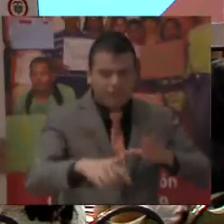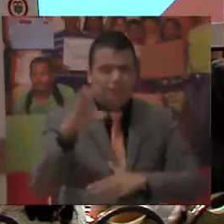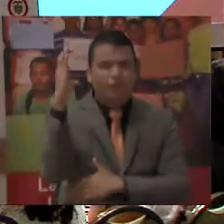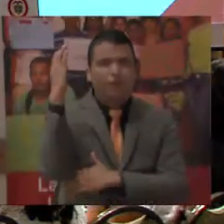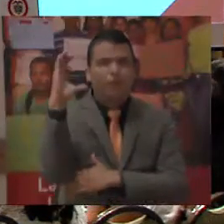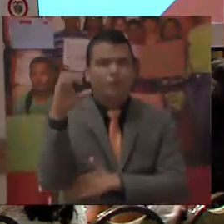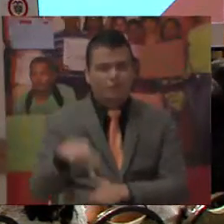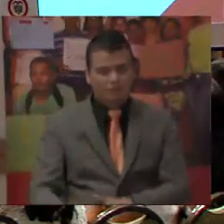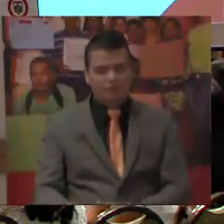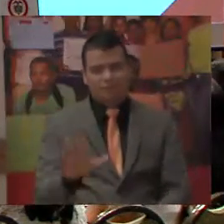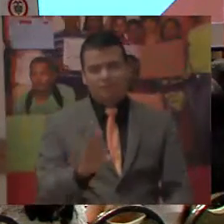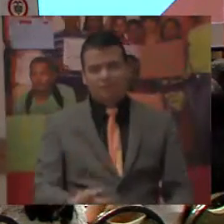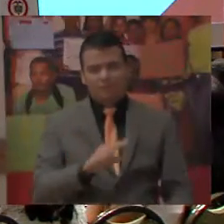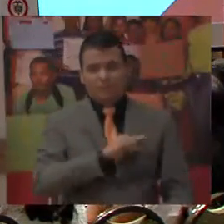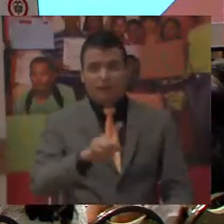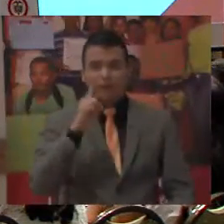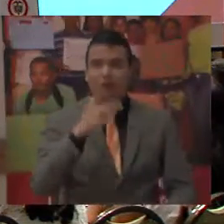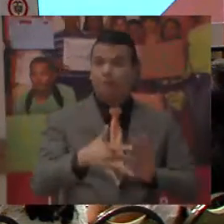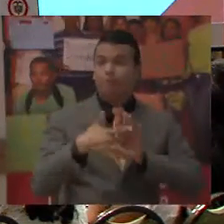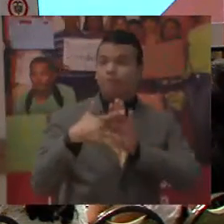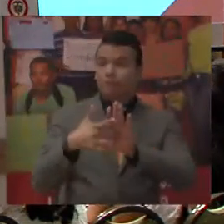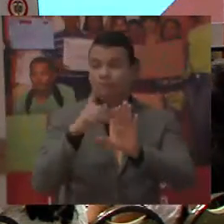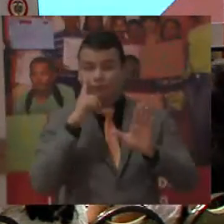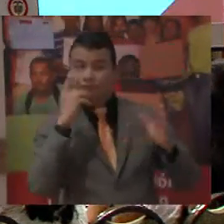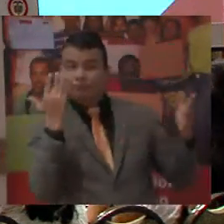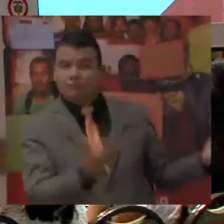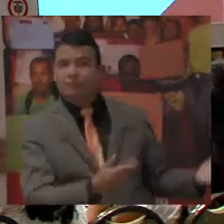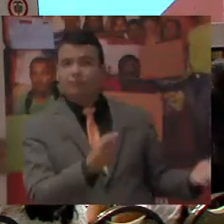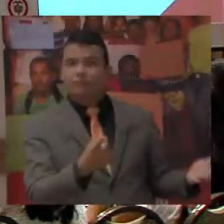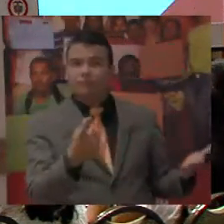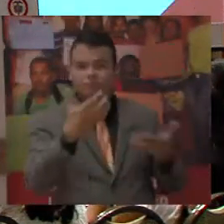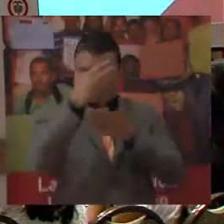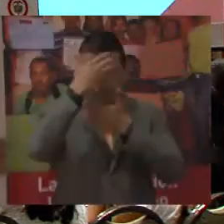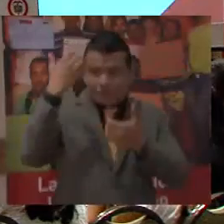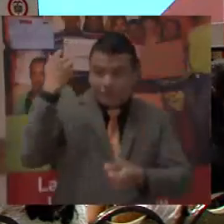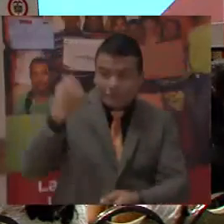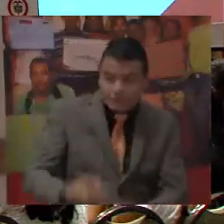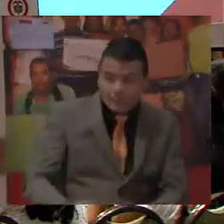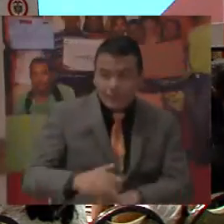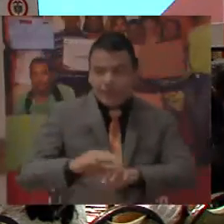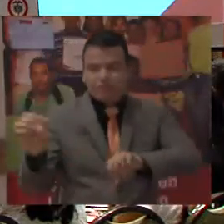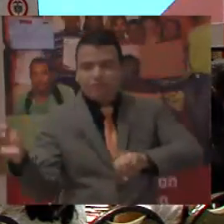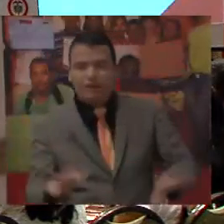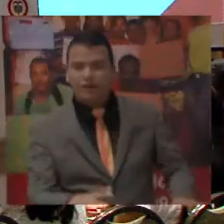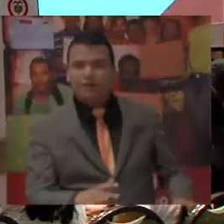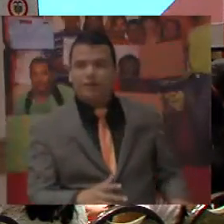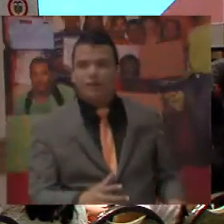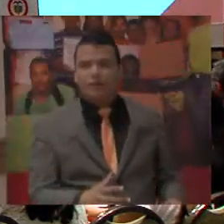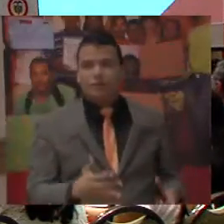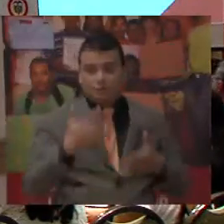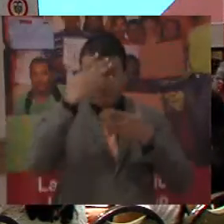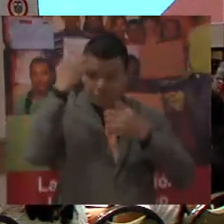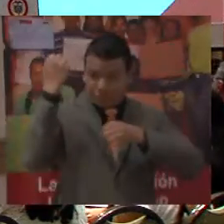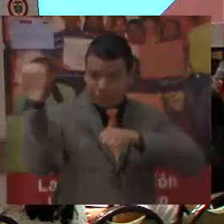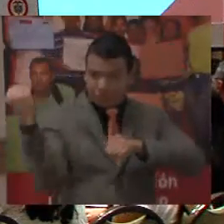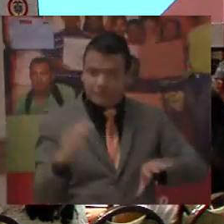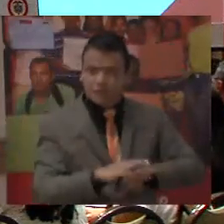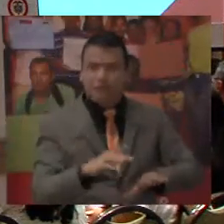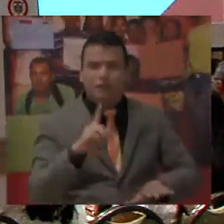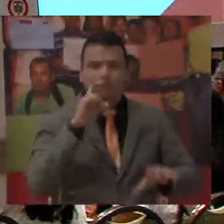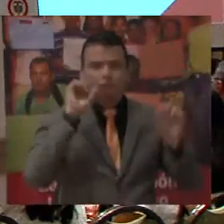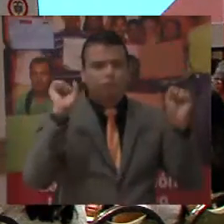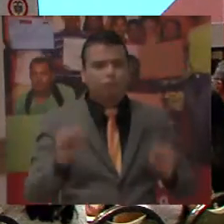y queremos ser el departamento modelo en la reincorporación, repito, no solamente de ellos y permitiendo